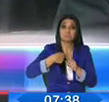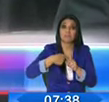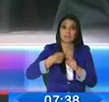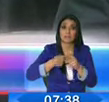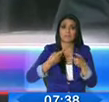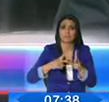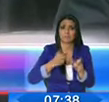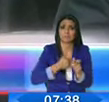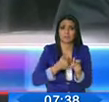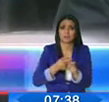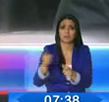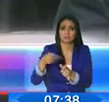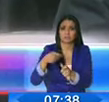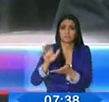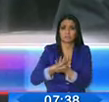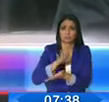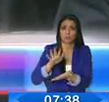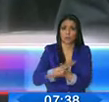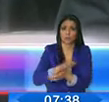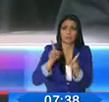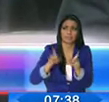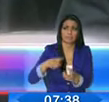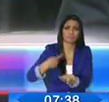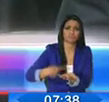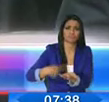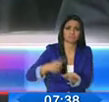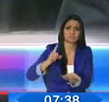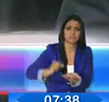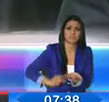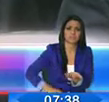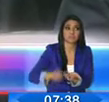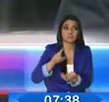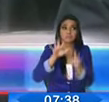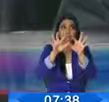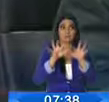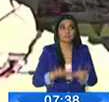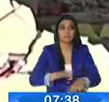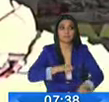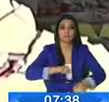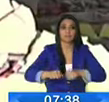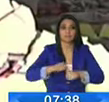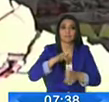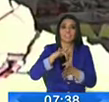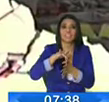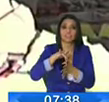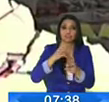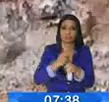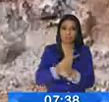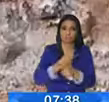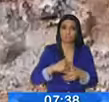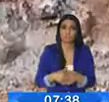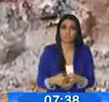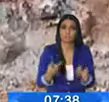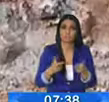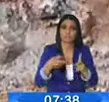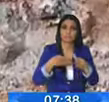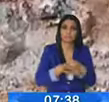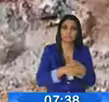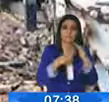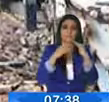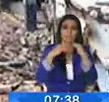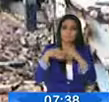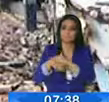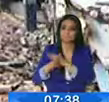está cercana a la escuela entonces es tentado la secretaria de gestión de riesgos también se intervendrá en los domicilios se tengan